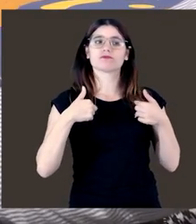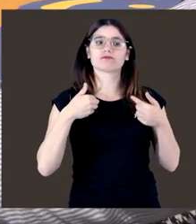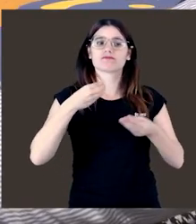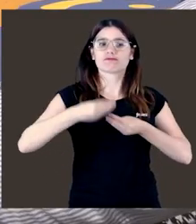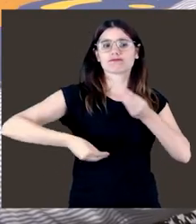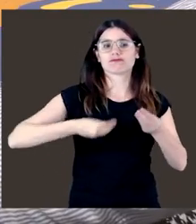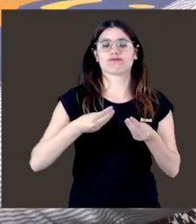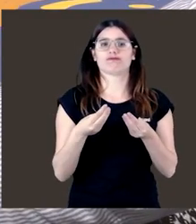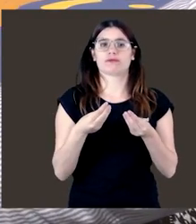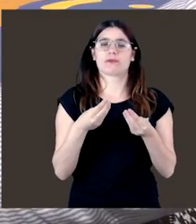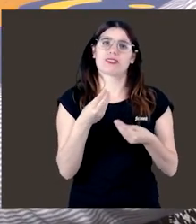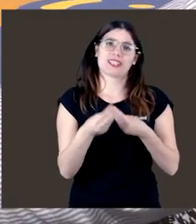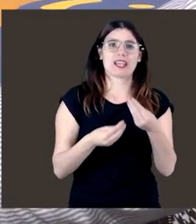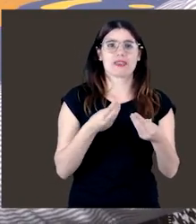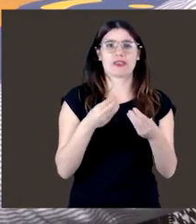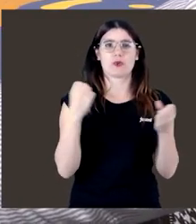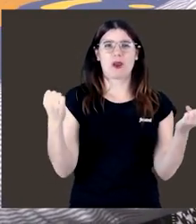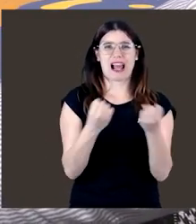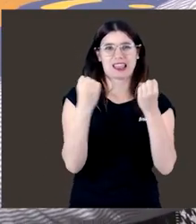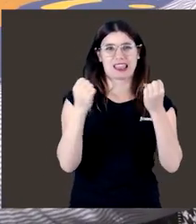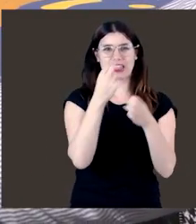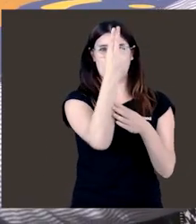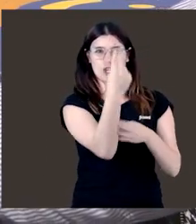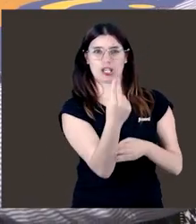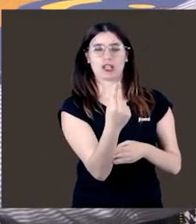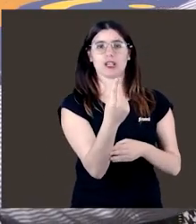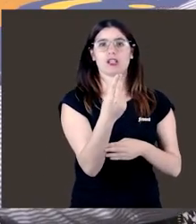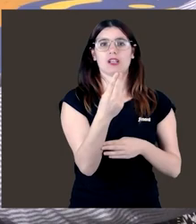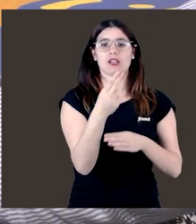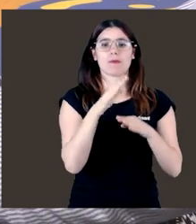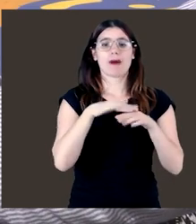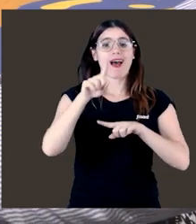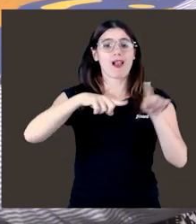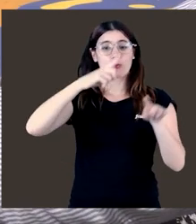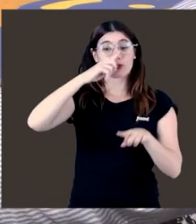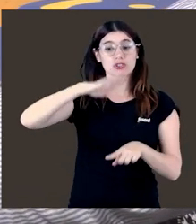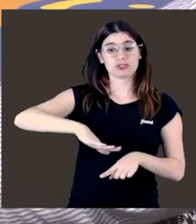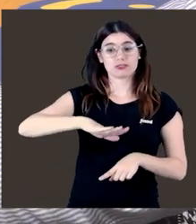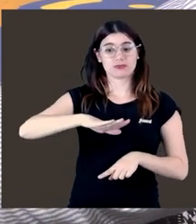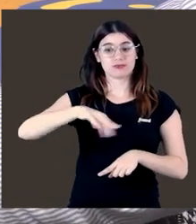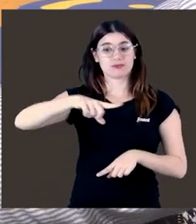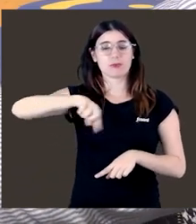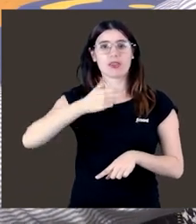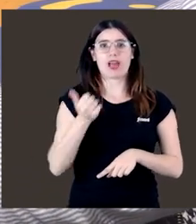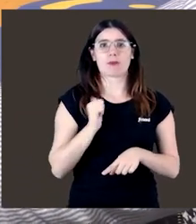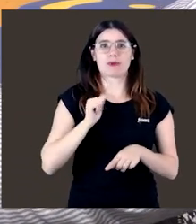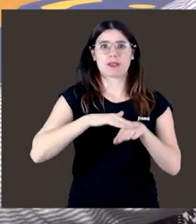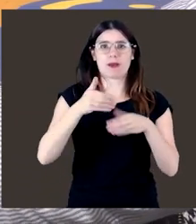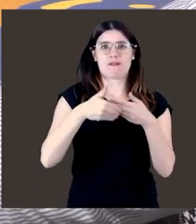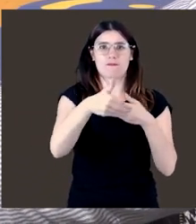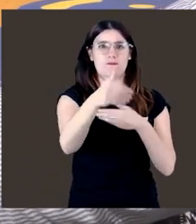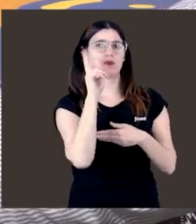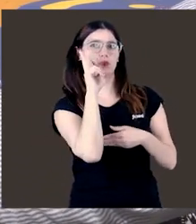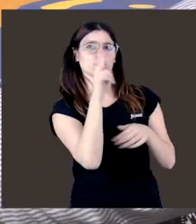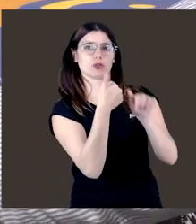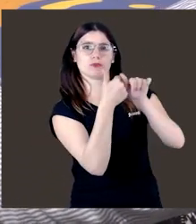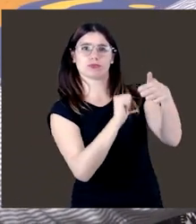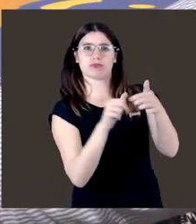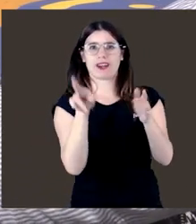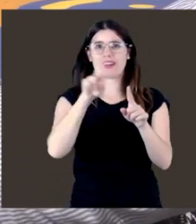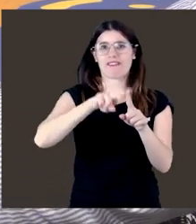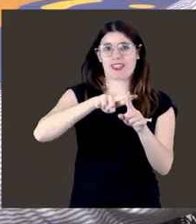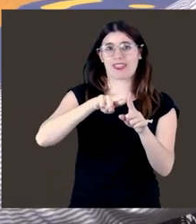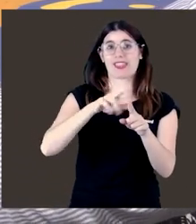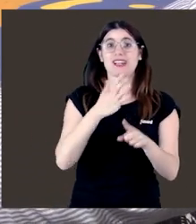una acción en la que algunos niños pueden aprovechar para su futuro y pueden tomar como